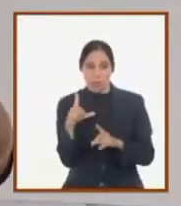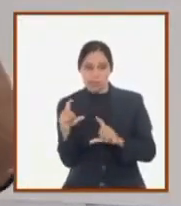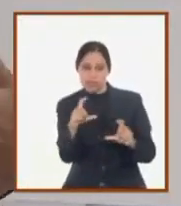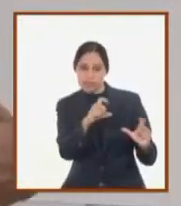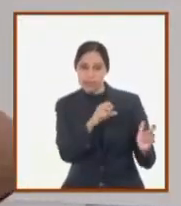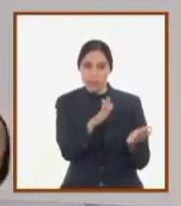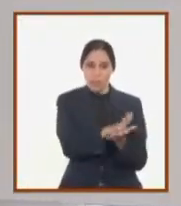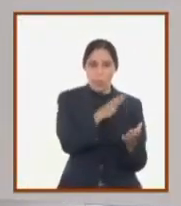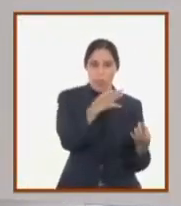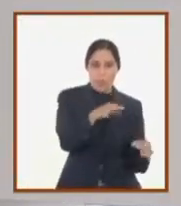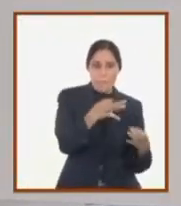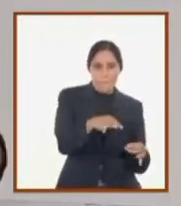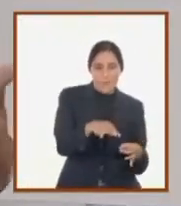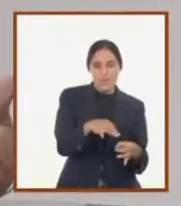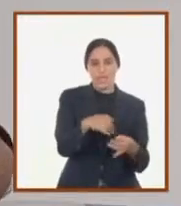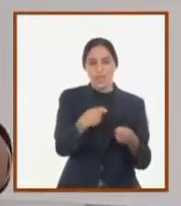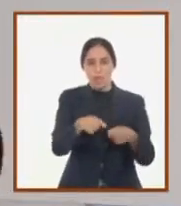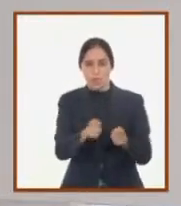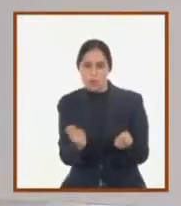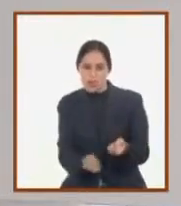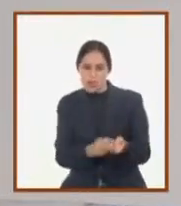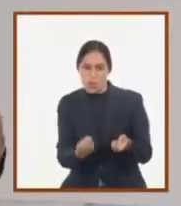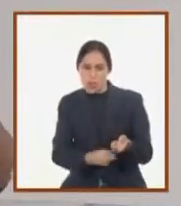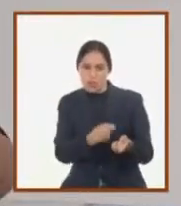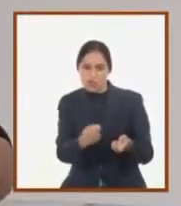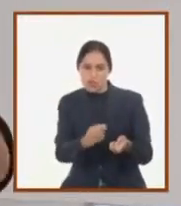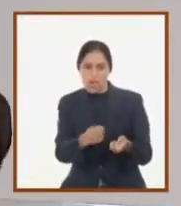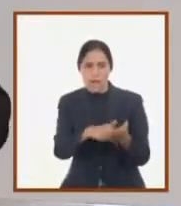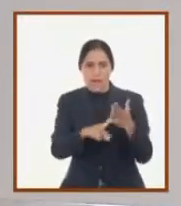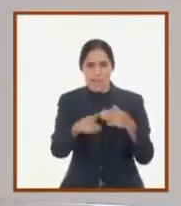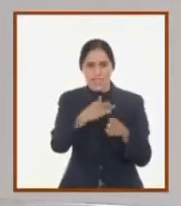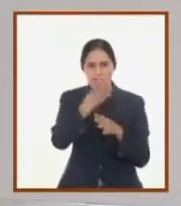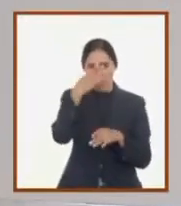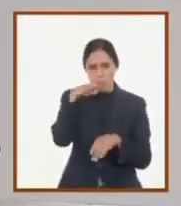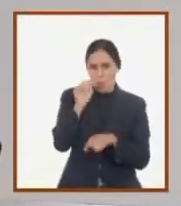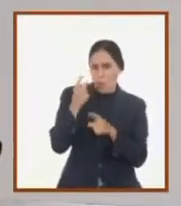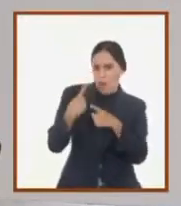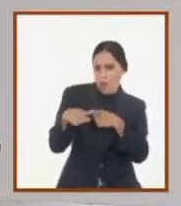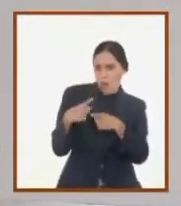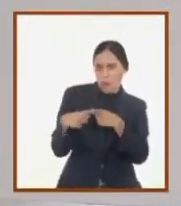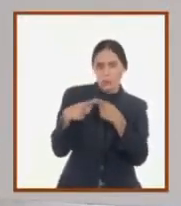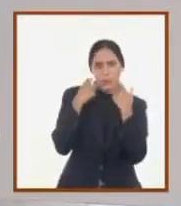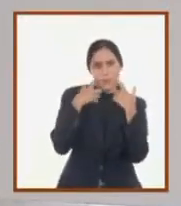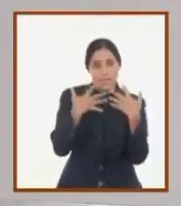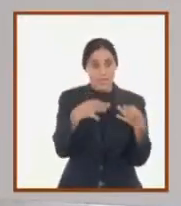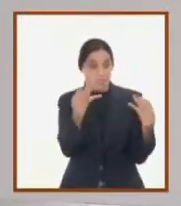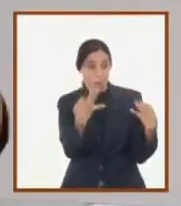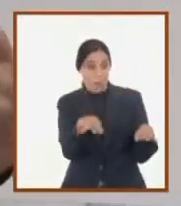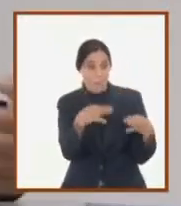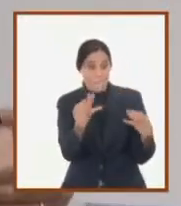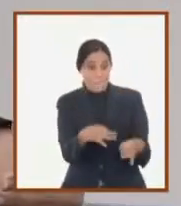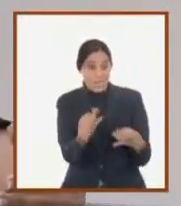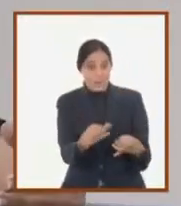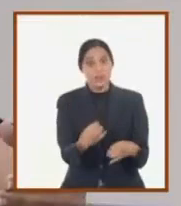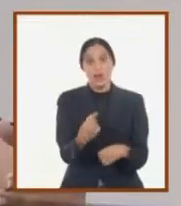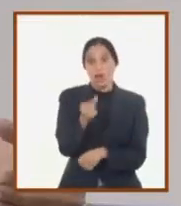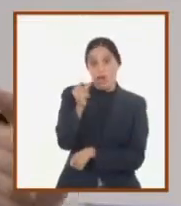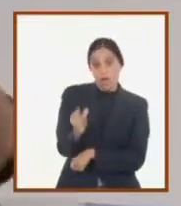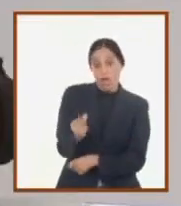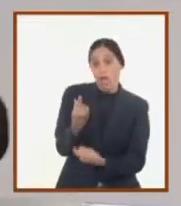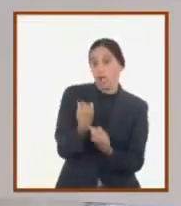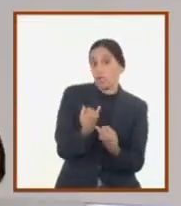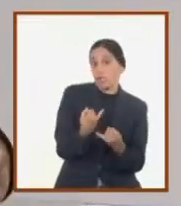relacionados con el exilio con la lucha clandestina con las causas judiciales hay documentos personales el fondo ejército